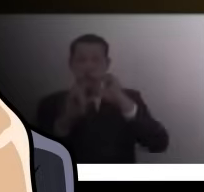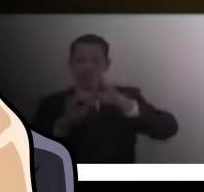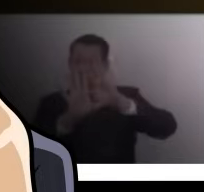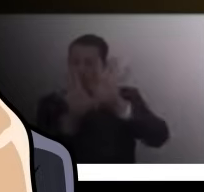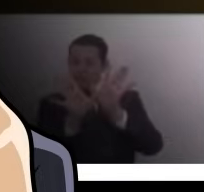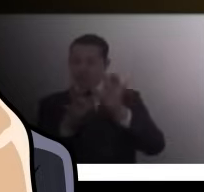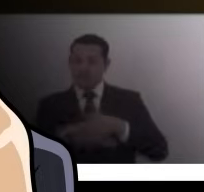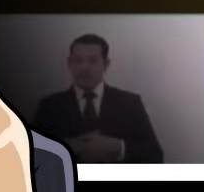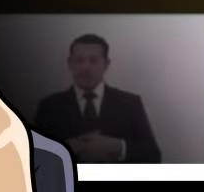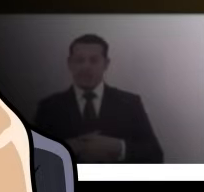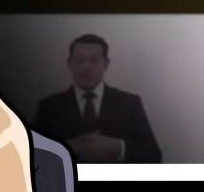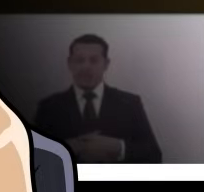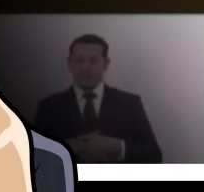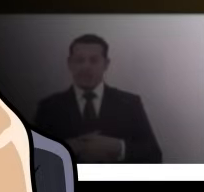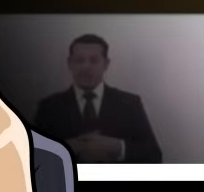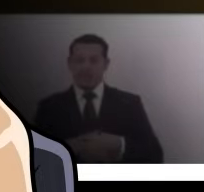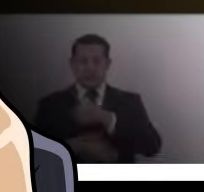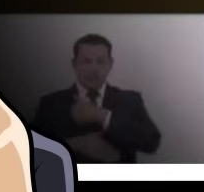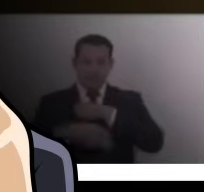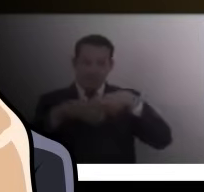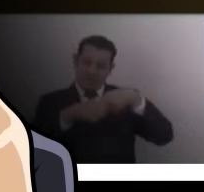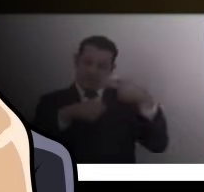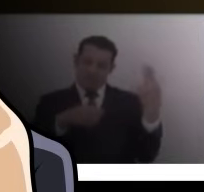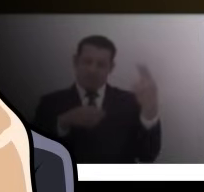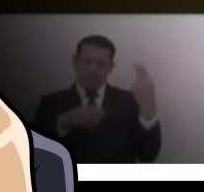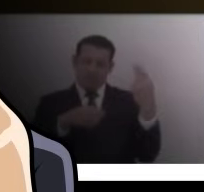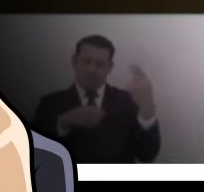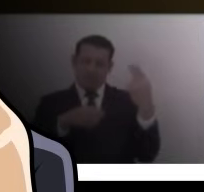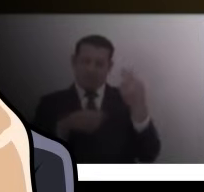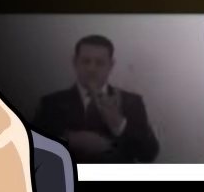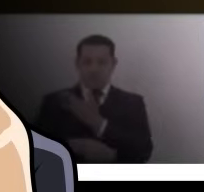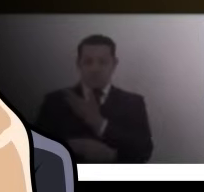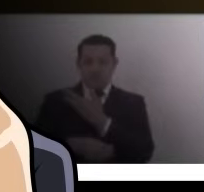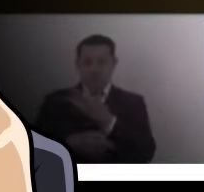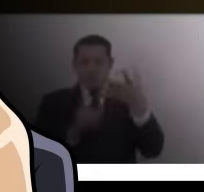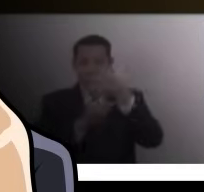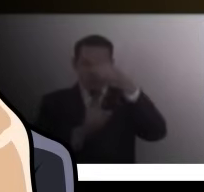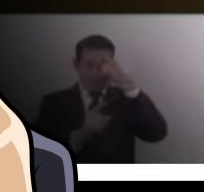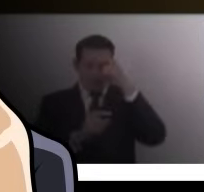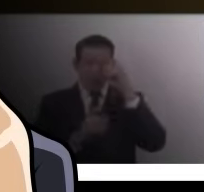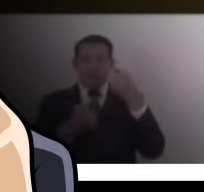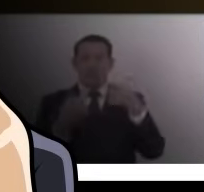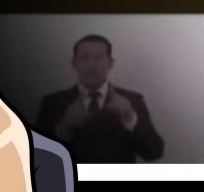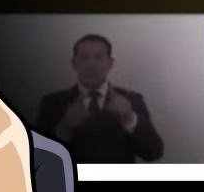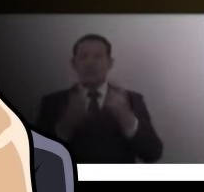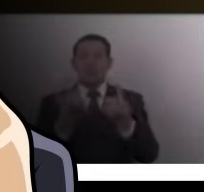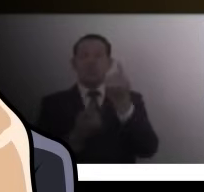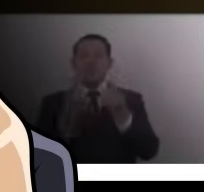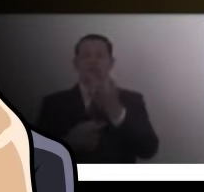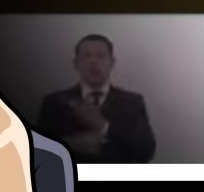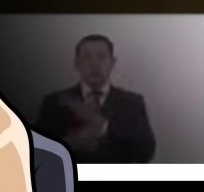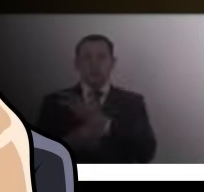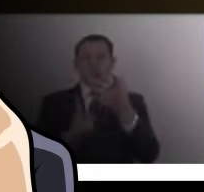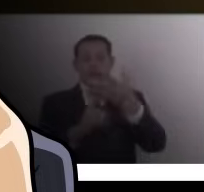claramente de que había que renunciar a los privilegios y que había que... Pero, ¿cuáles son